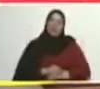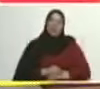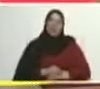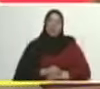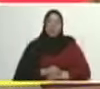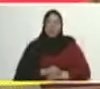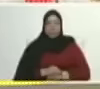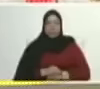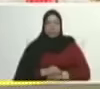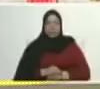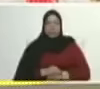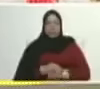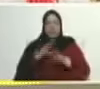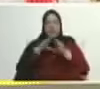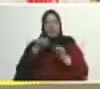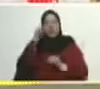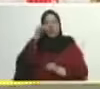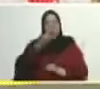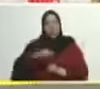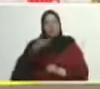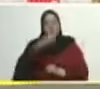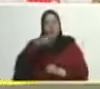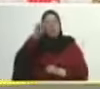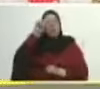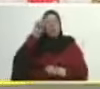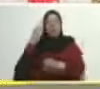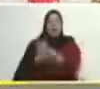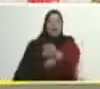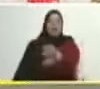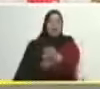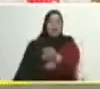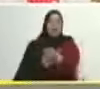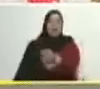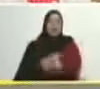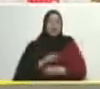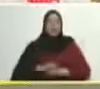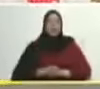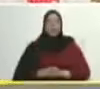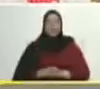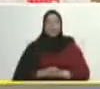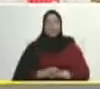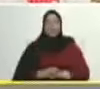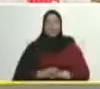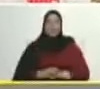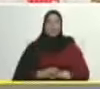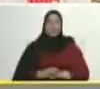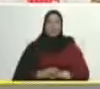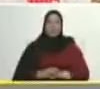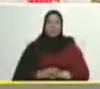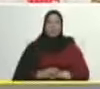Y a todo el pueblo de Cuba, hermano pueblo de Cuba, que resiste